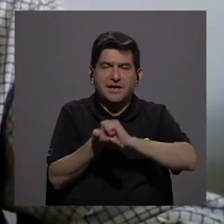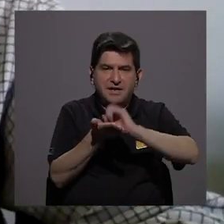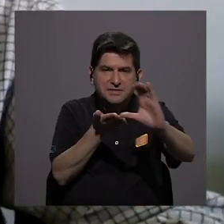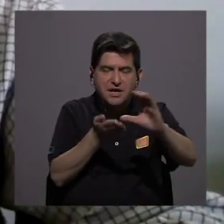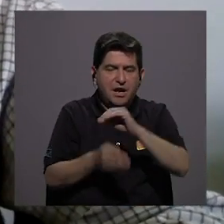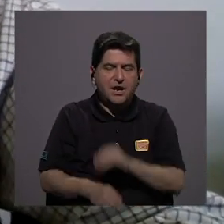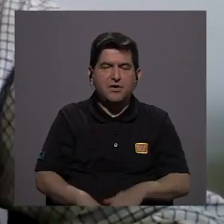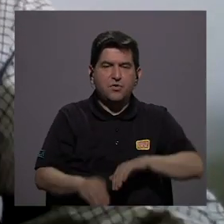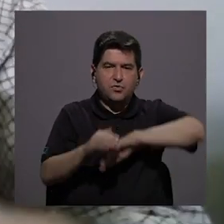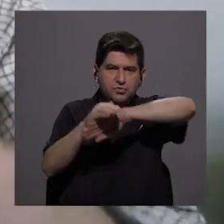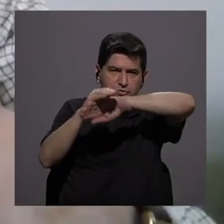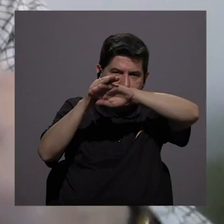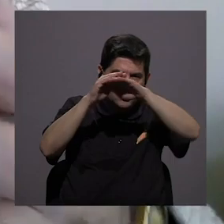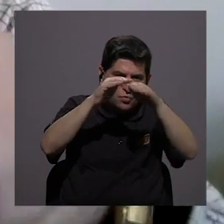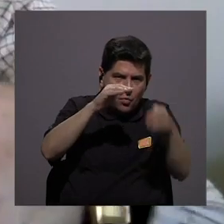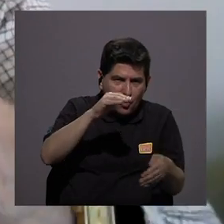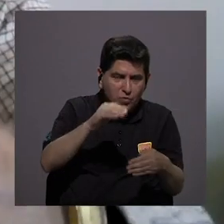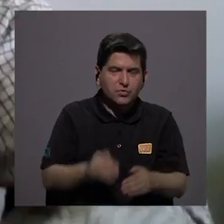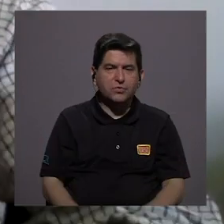túnel